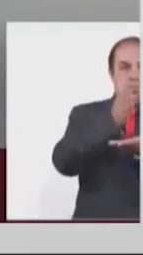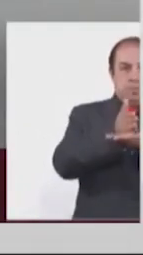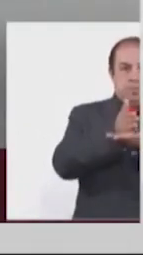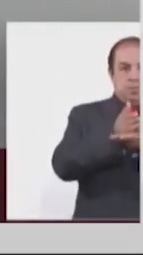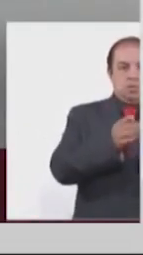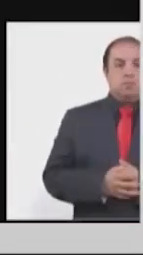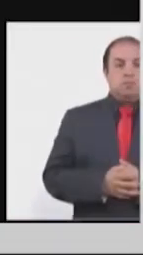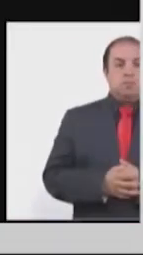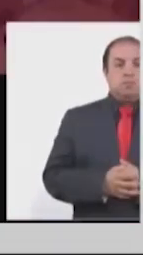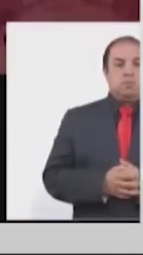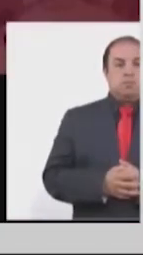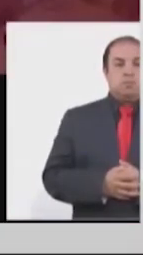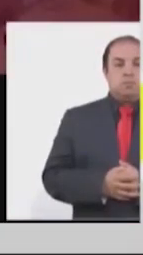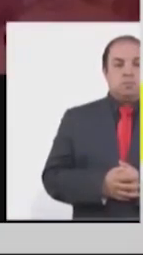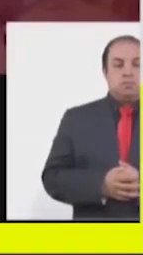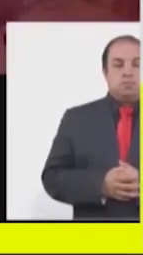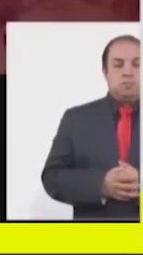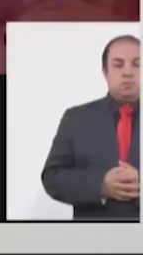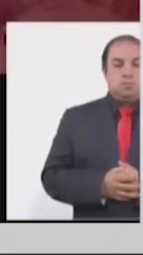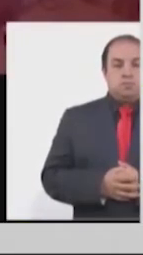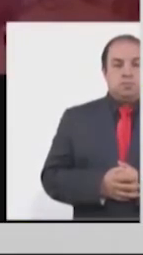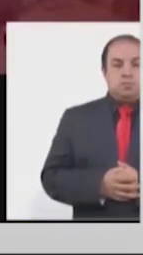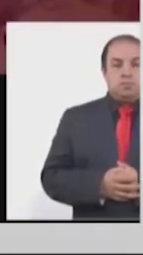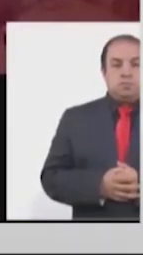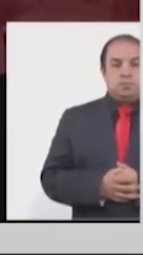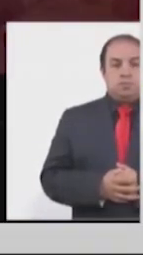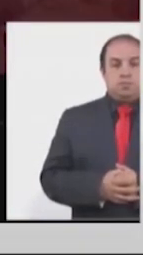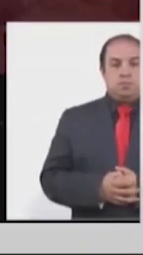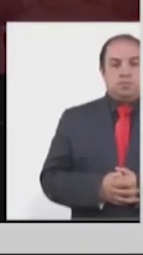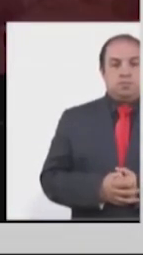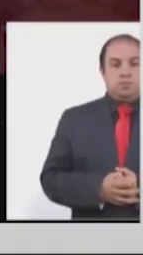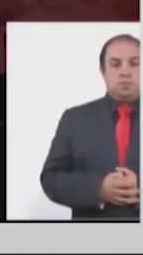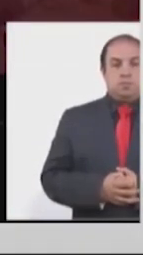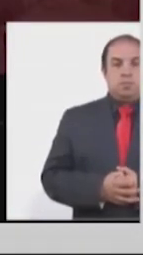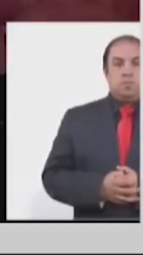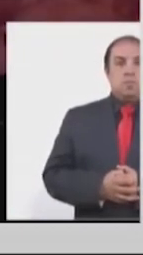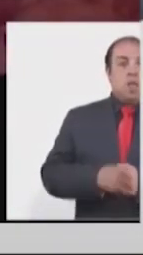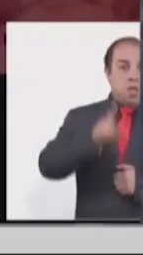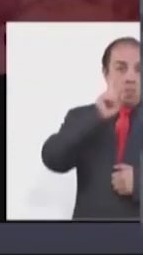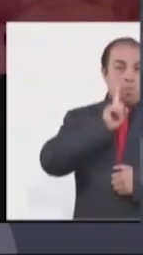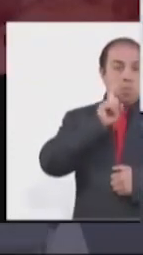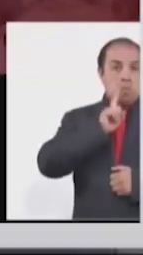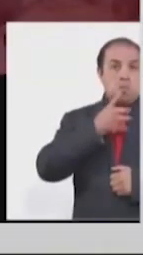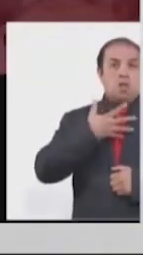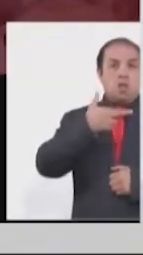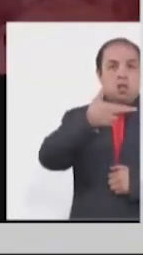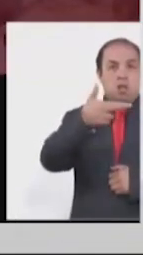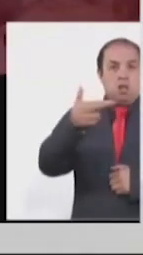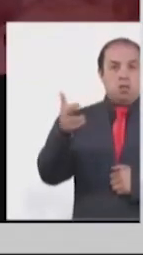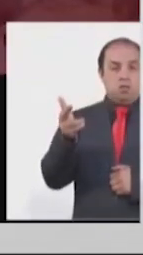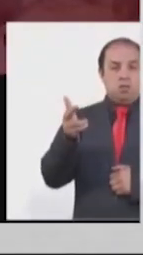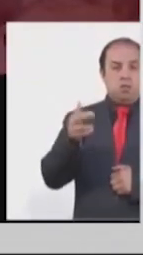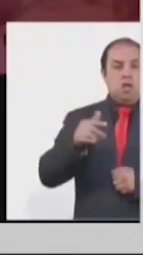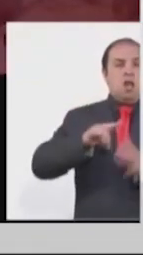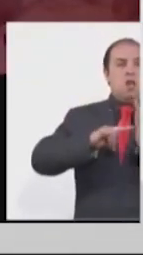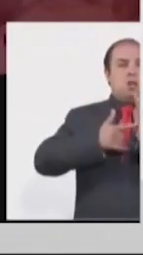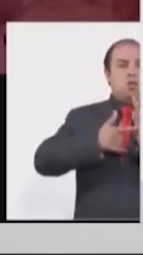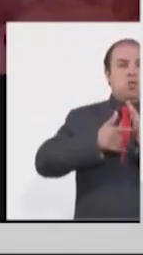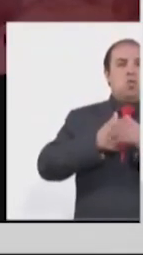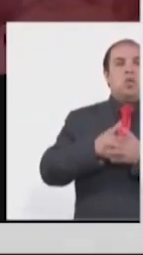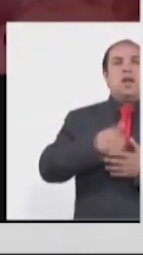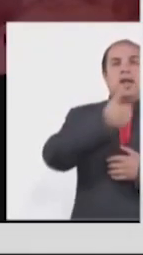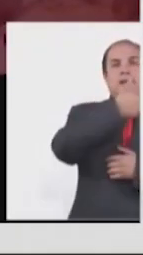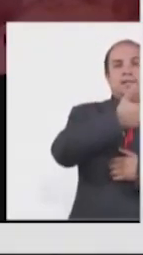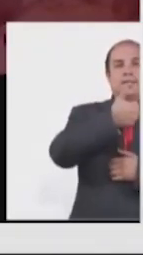ejemplo independientemente de que este señor router astudillo sea responsable o no sea responsable todo parece